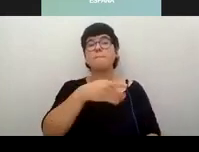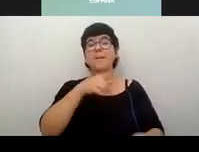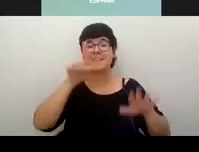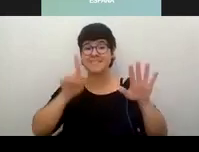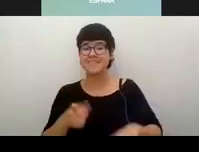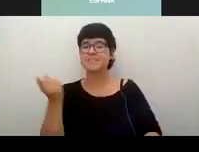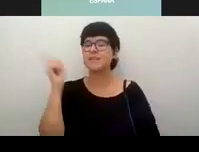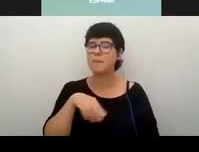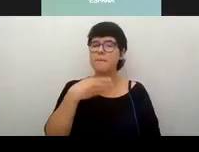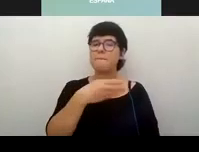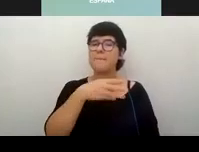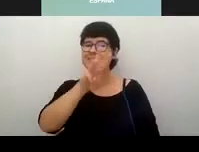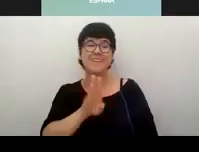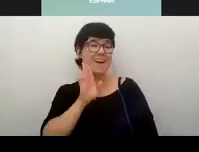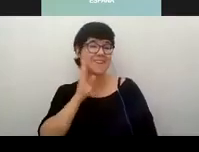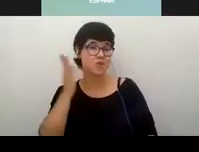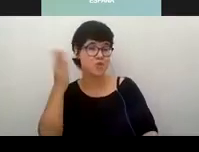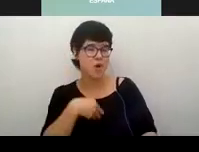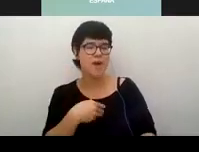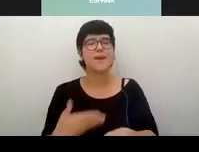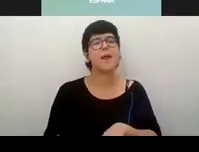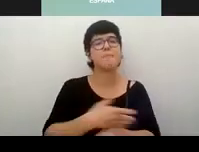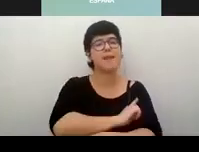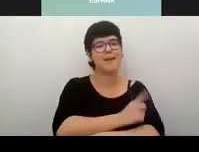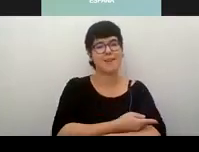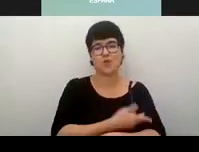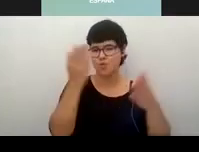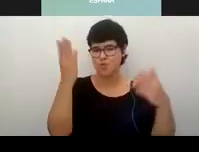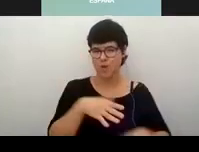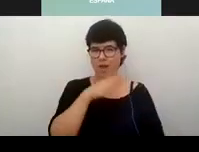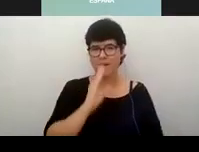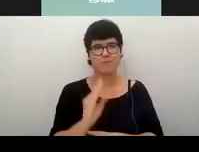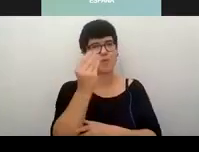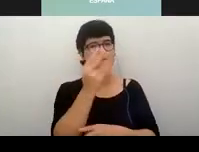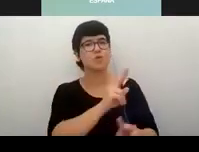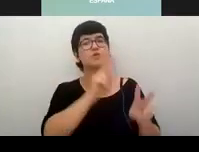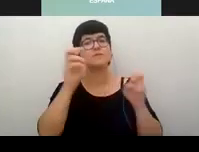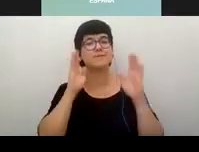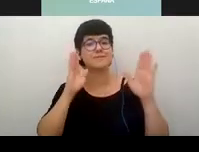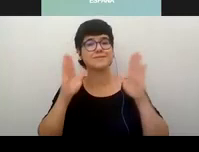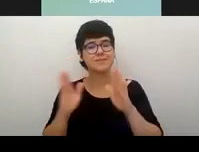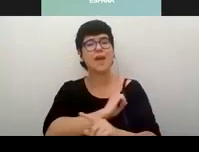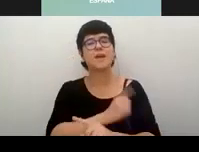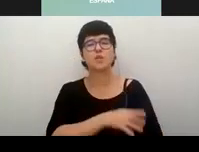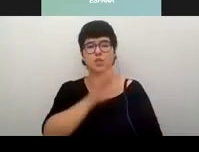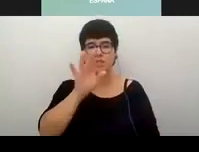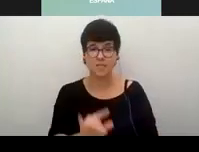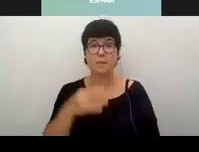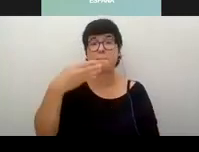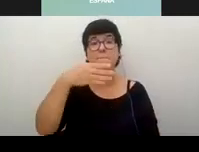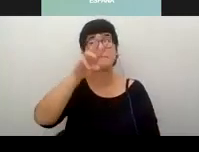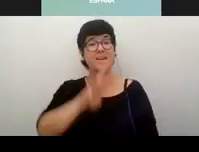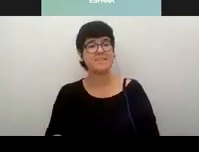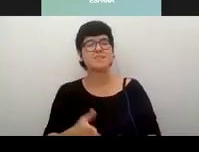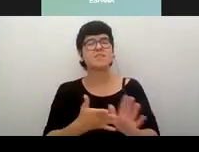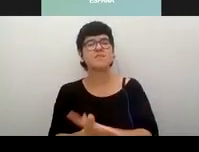B3 aquí, que antes no aparecía, en el pre-ejercicio no aparecía. La B3 es un cofactor esencial a nivel de